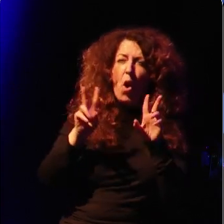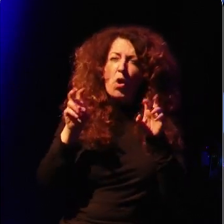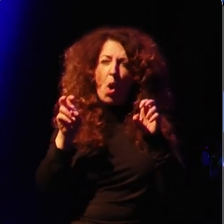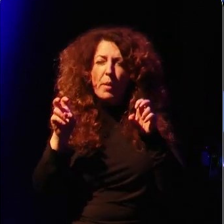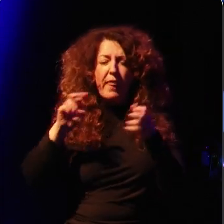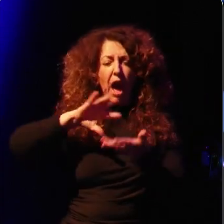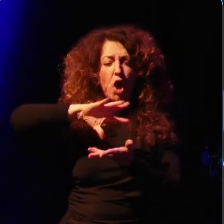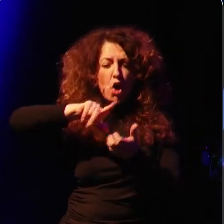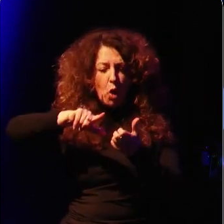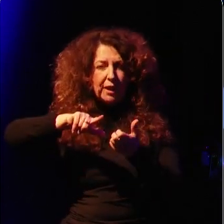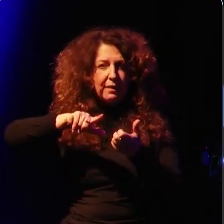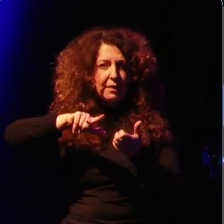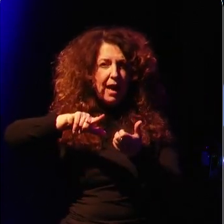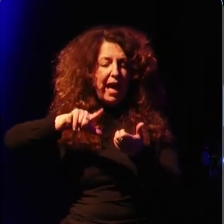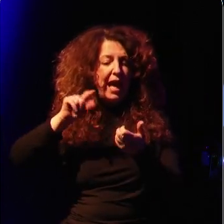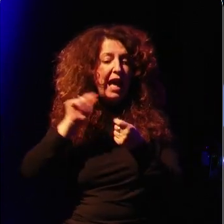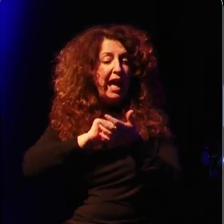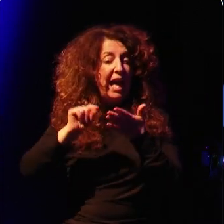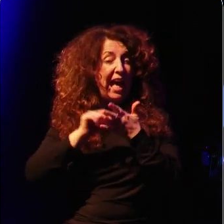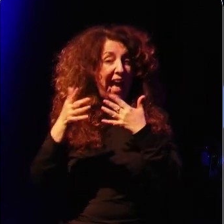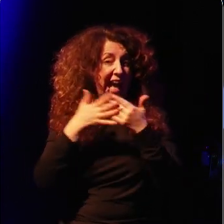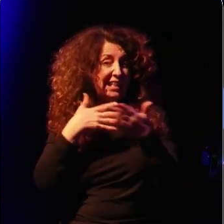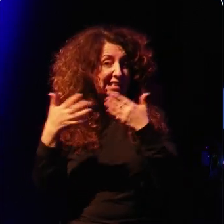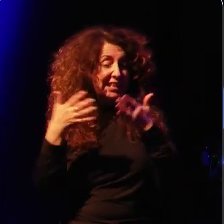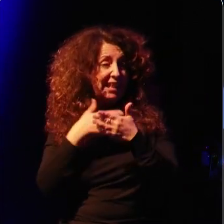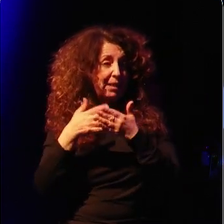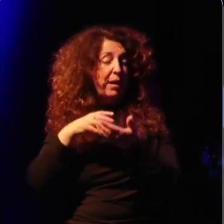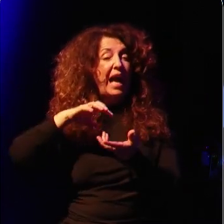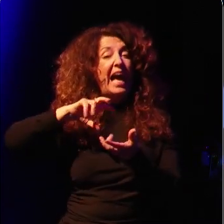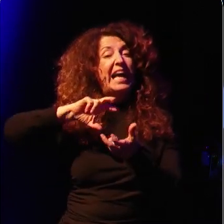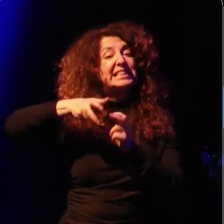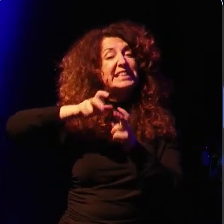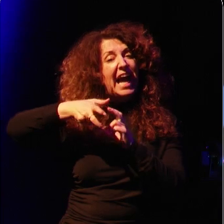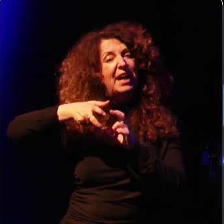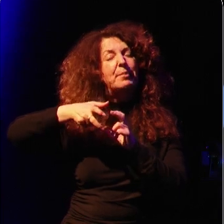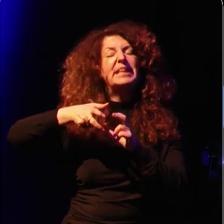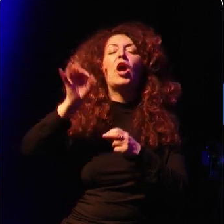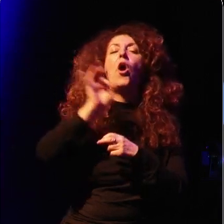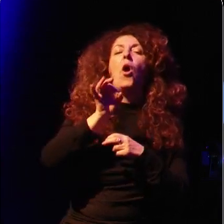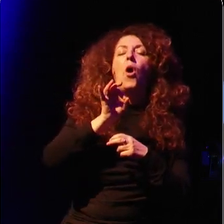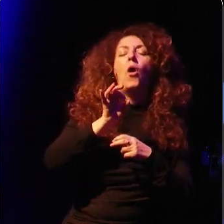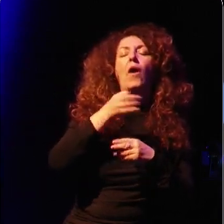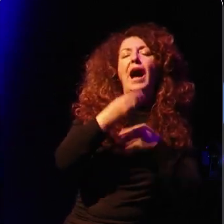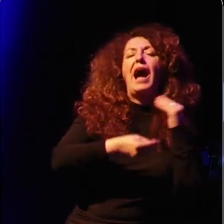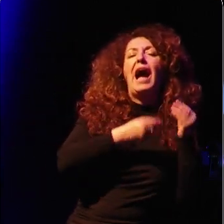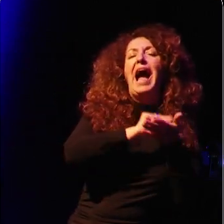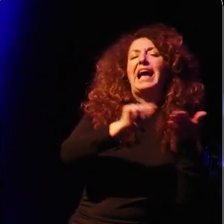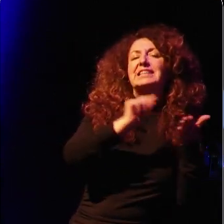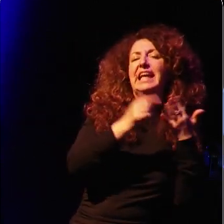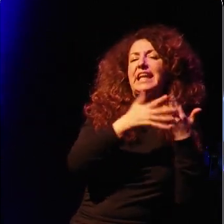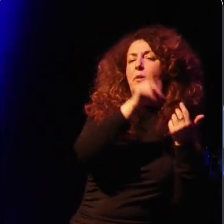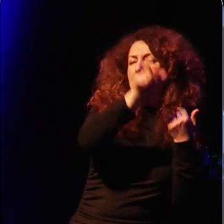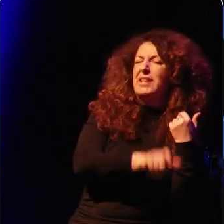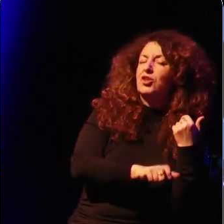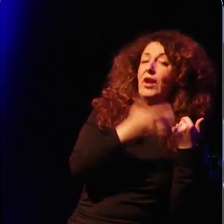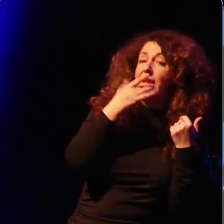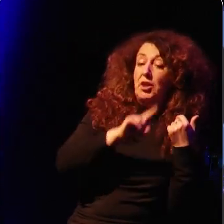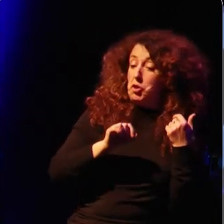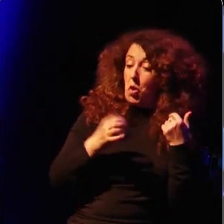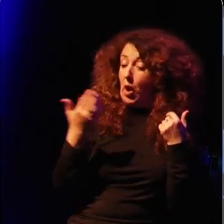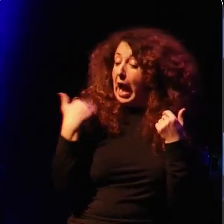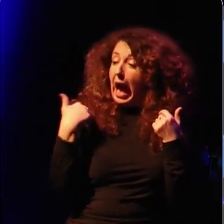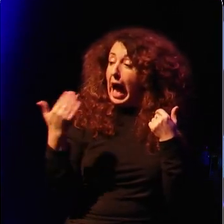o noticia que lees, la ha escrito ChatGPT o la ha escrito un individuo. Yo por ahora, al menos hasta ayer,